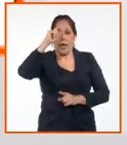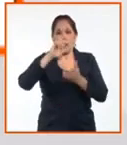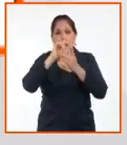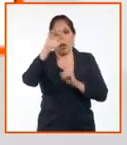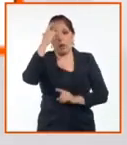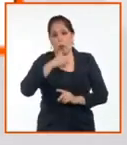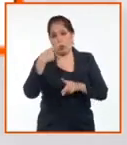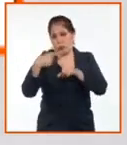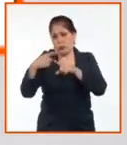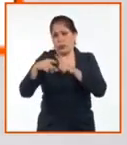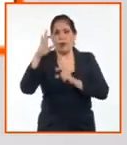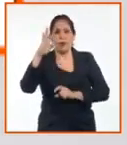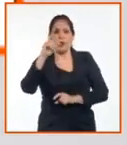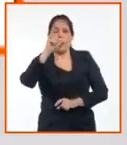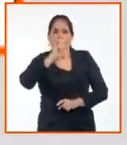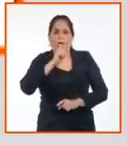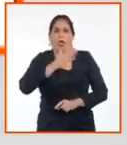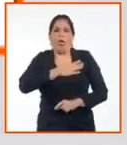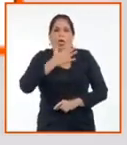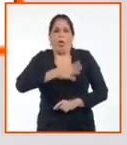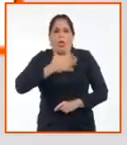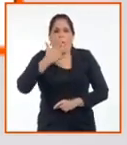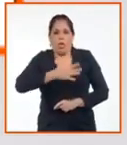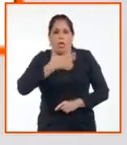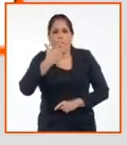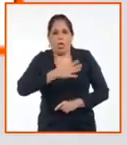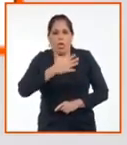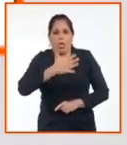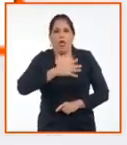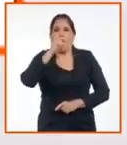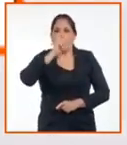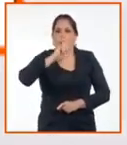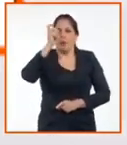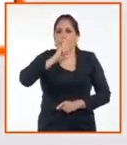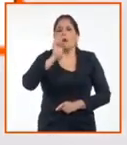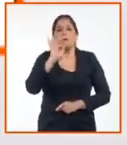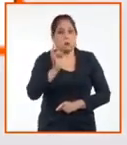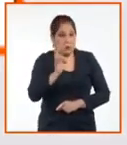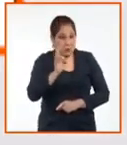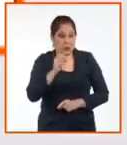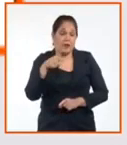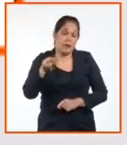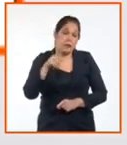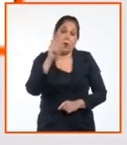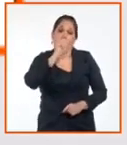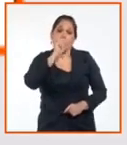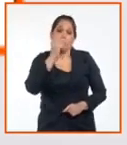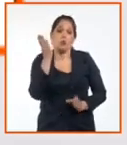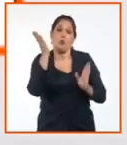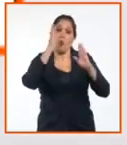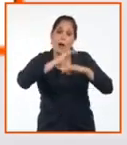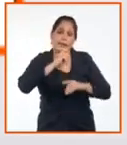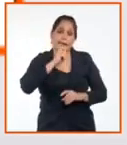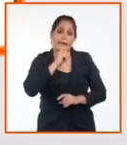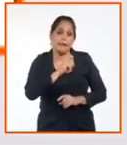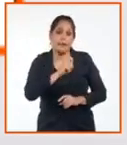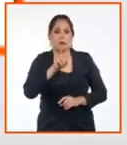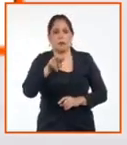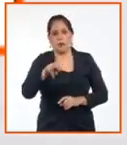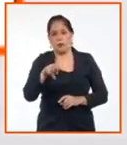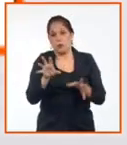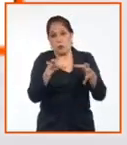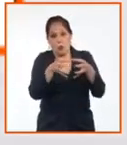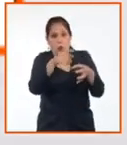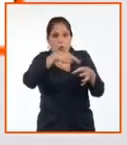zona para el ataque de asma y el tratamiento del asma y la rinitis crónica que son medicamentos que es un grupo es un